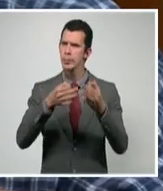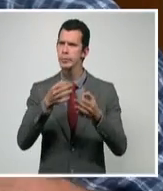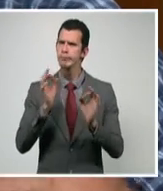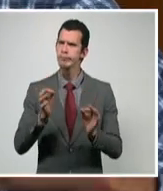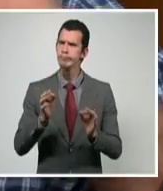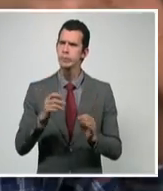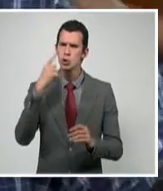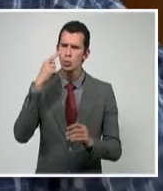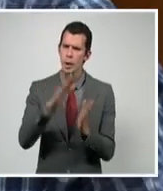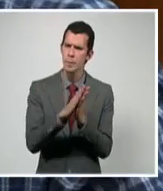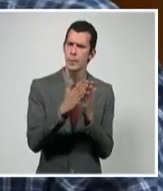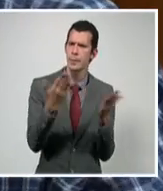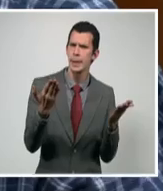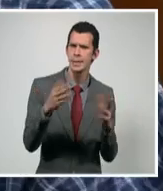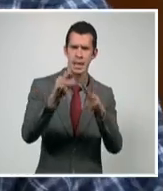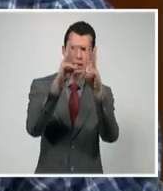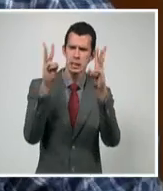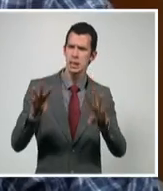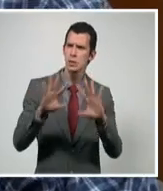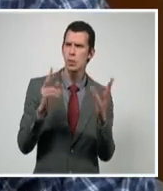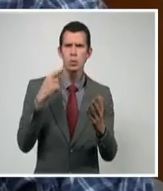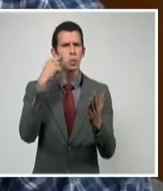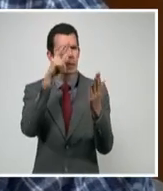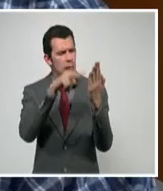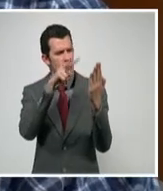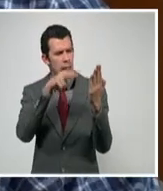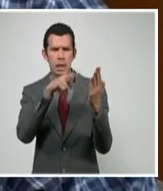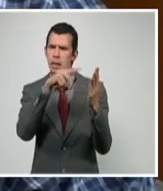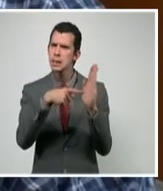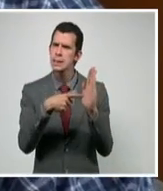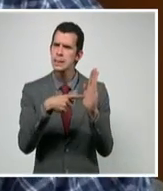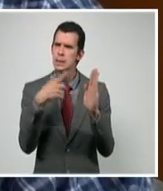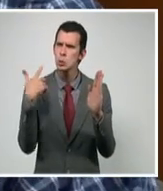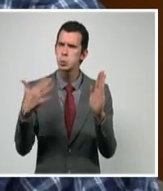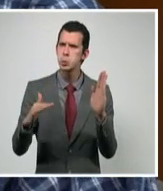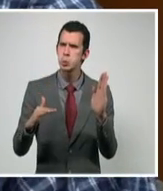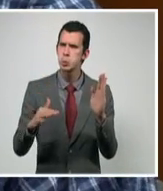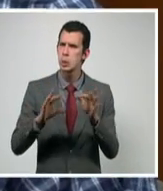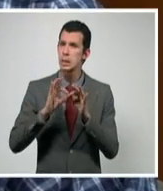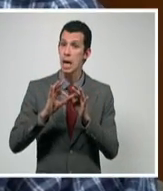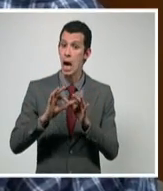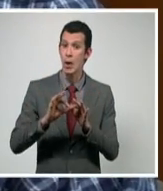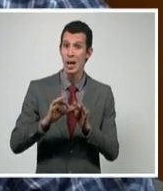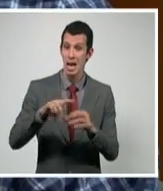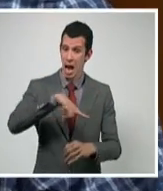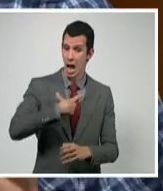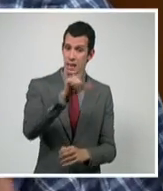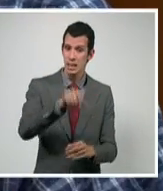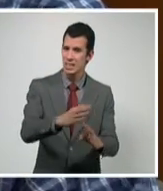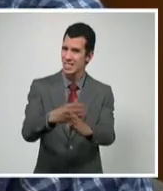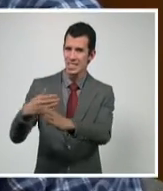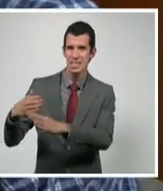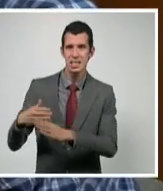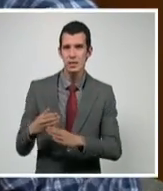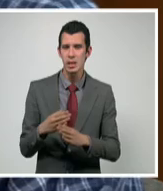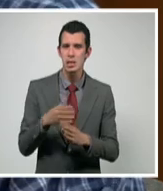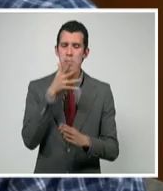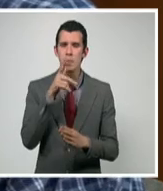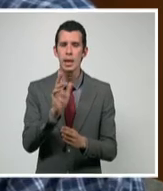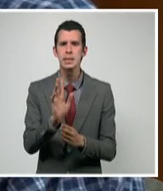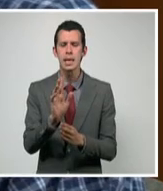mismo de parte del llamado Movimiento San Isidro, que de la propia Tania, que de otros, también puede tener un sentido